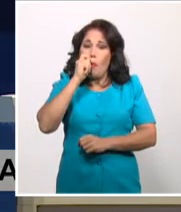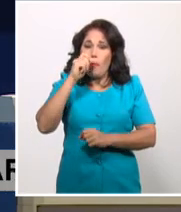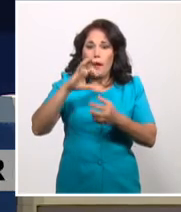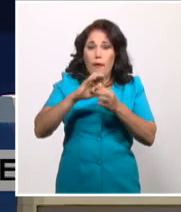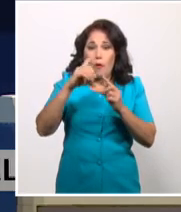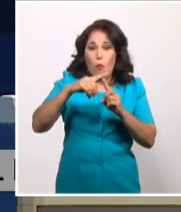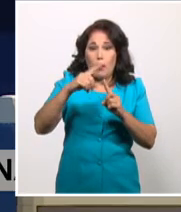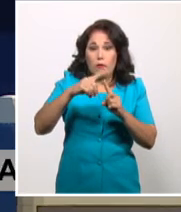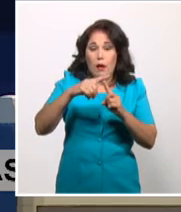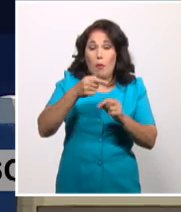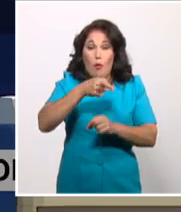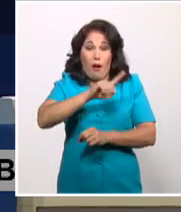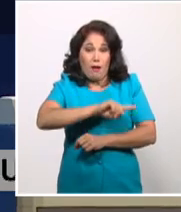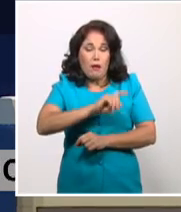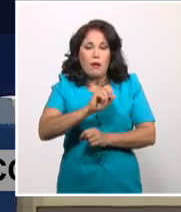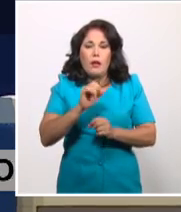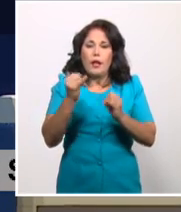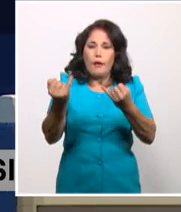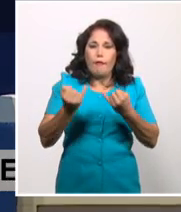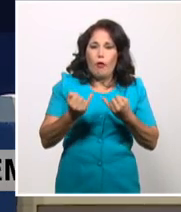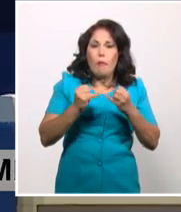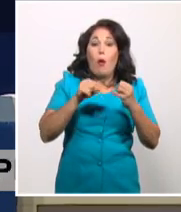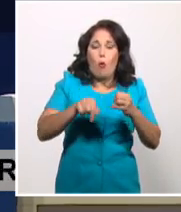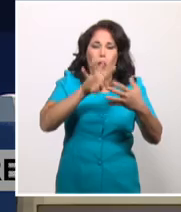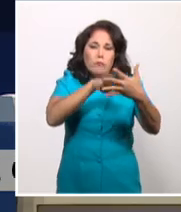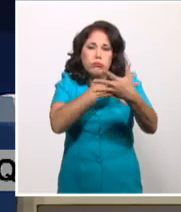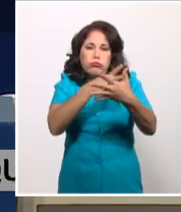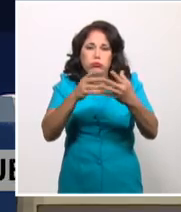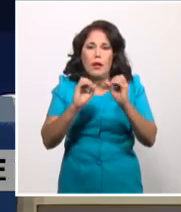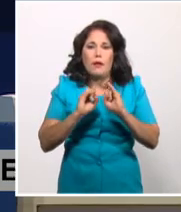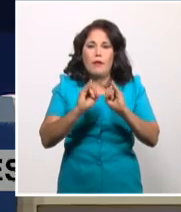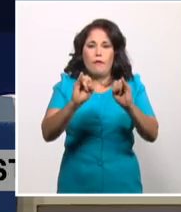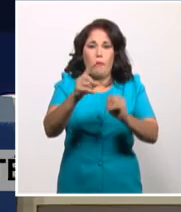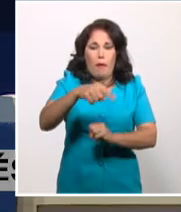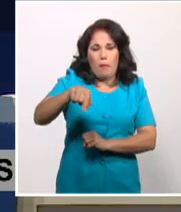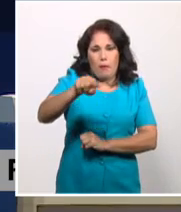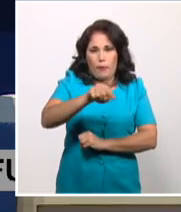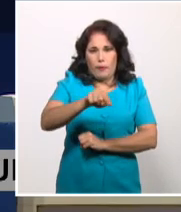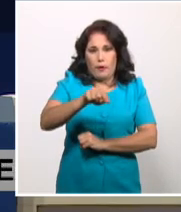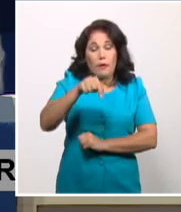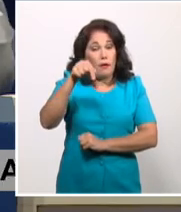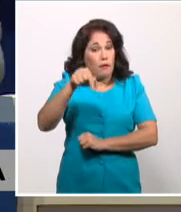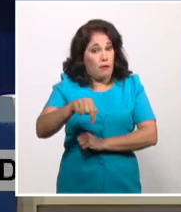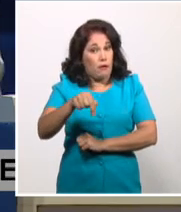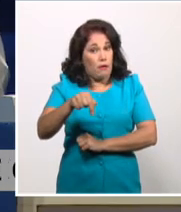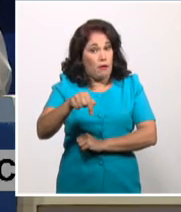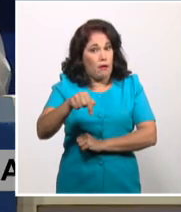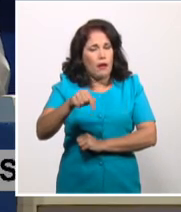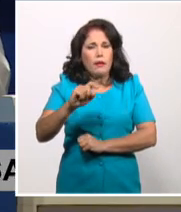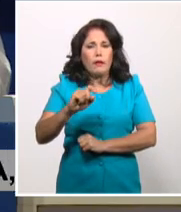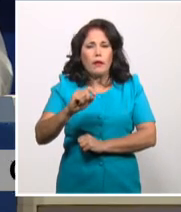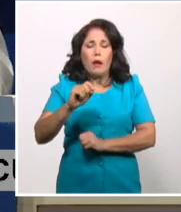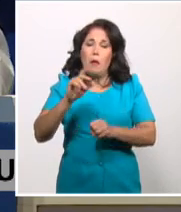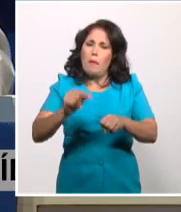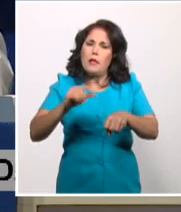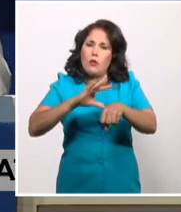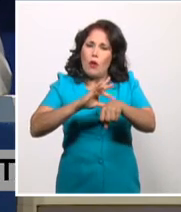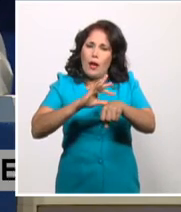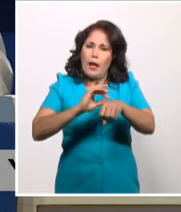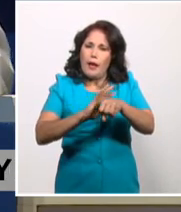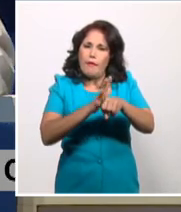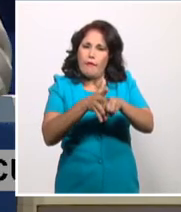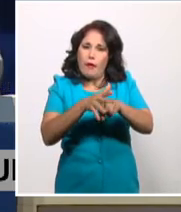el corte que realizamos ahí. De esta forma, en estos casos que se confirmaron el día